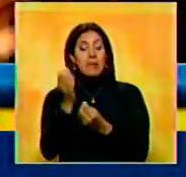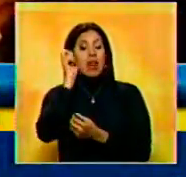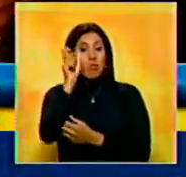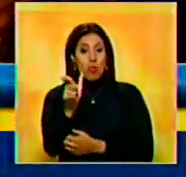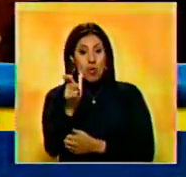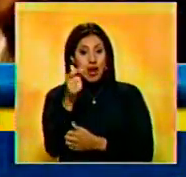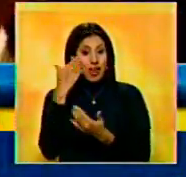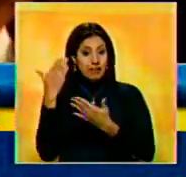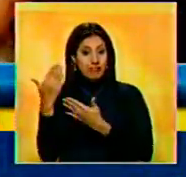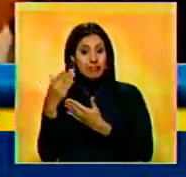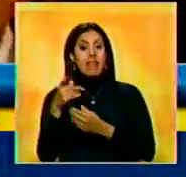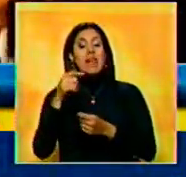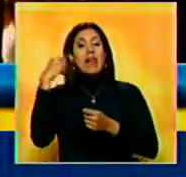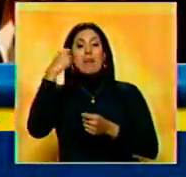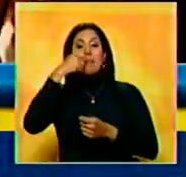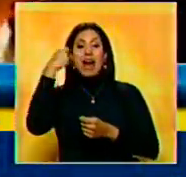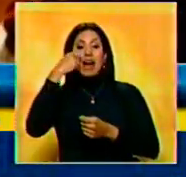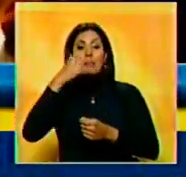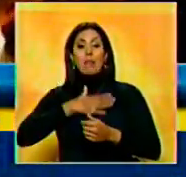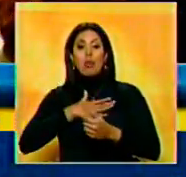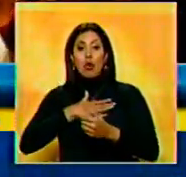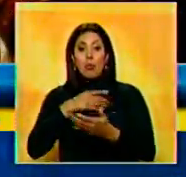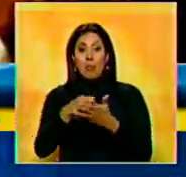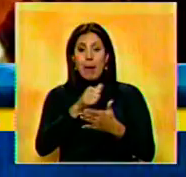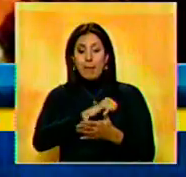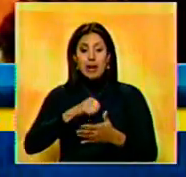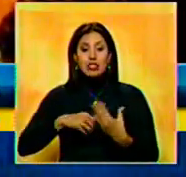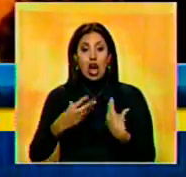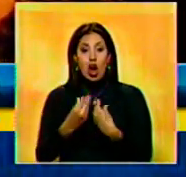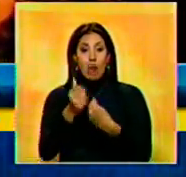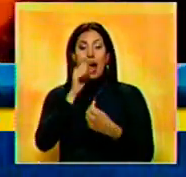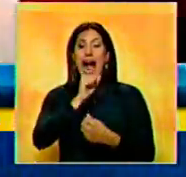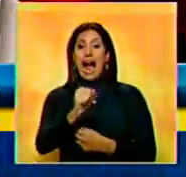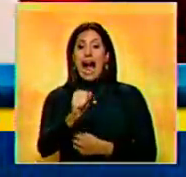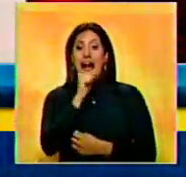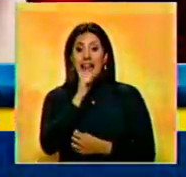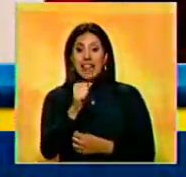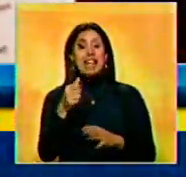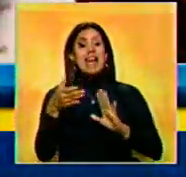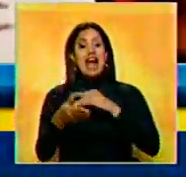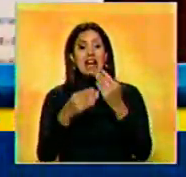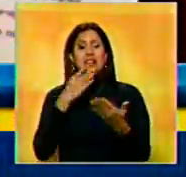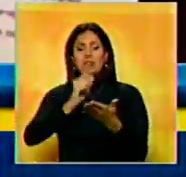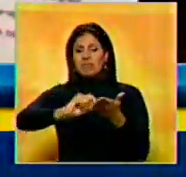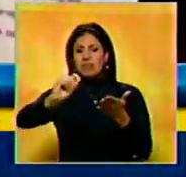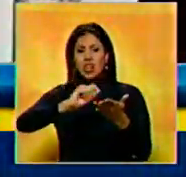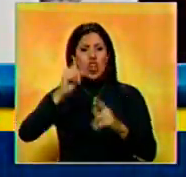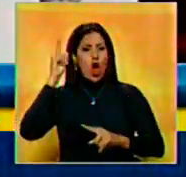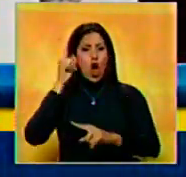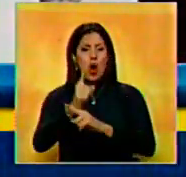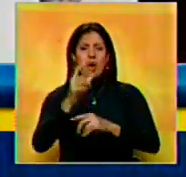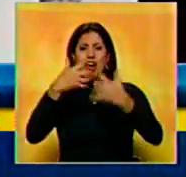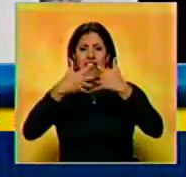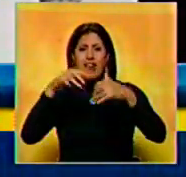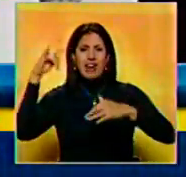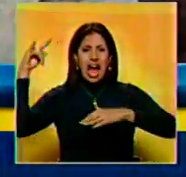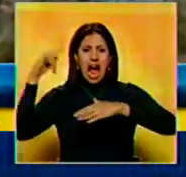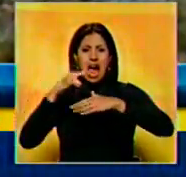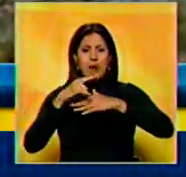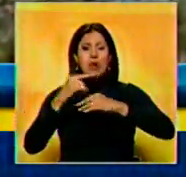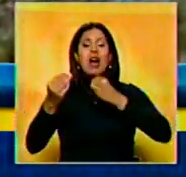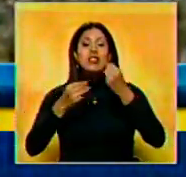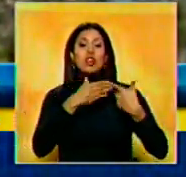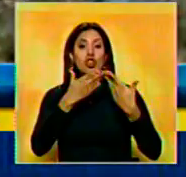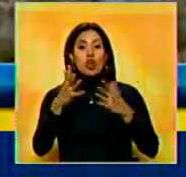Jacob Jebel, un maquillador domiciliado en California que acompañaba a la cantante, presentaron un escrito para obligar a los fabricantes del avión